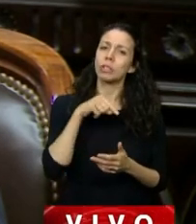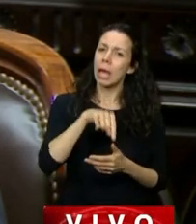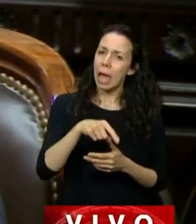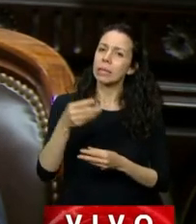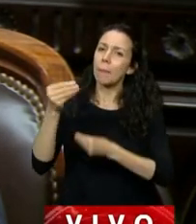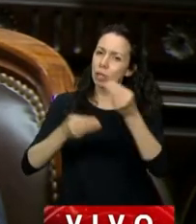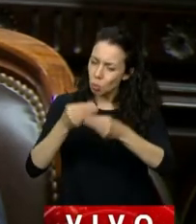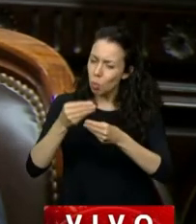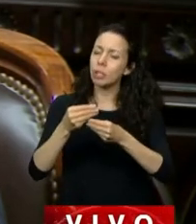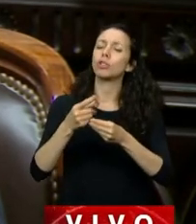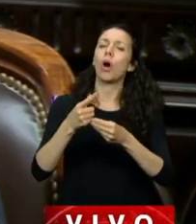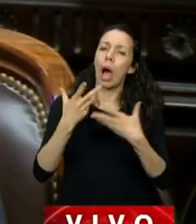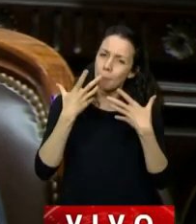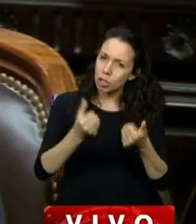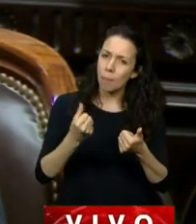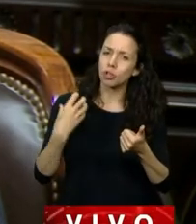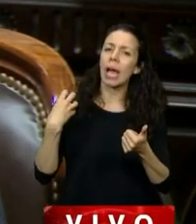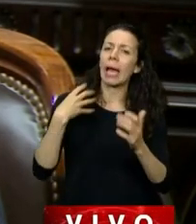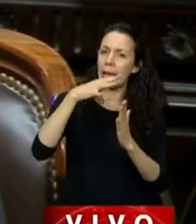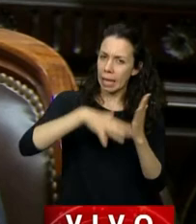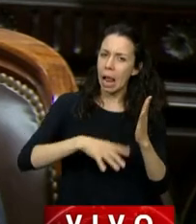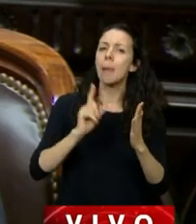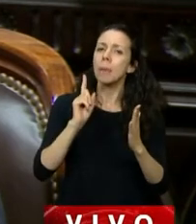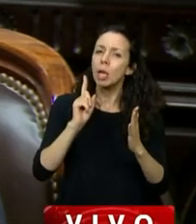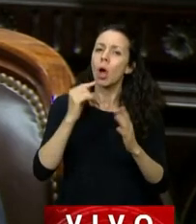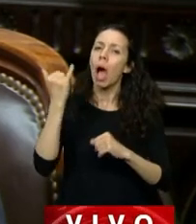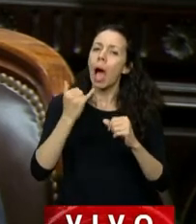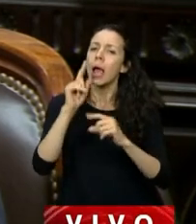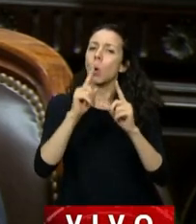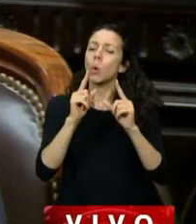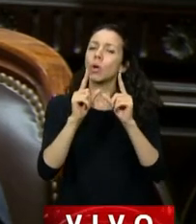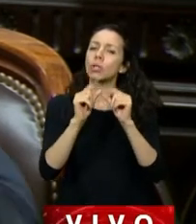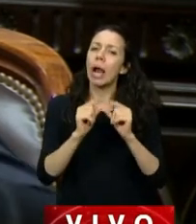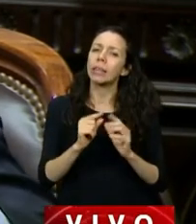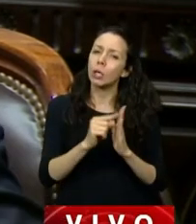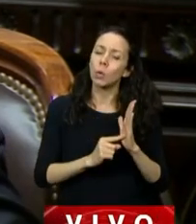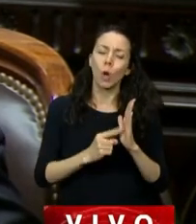pero sí tenemos muchas objeciones en algunos artículos en particular. Así que